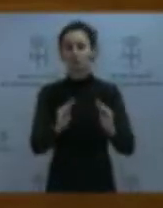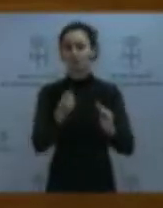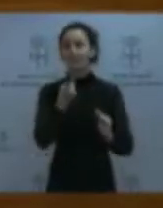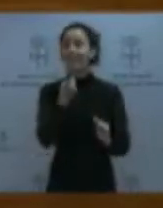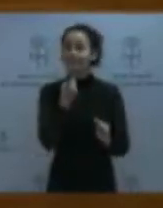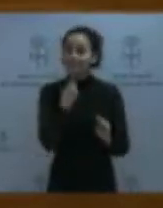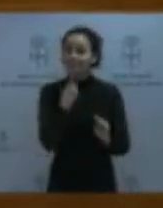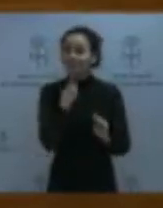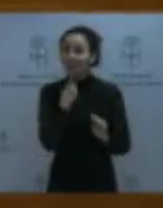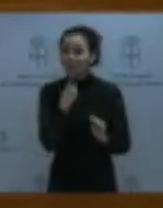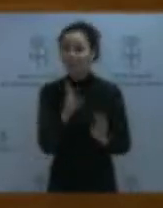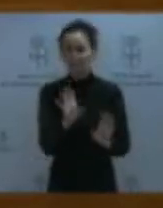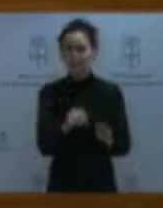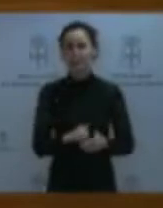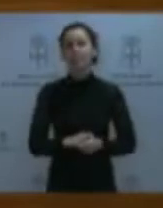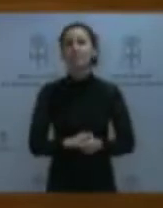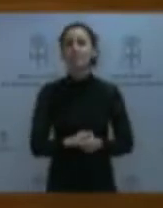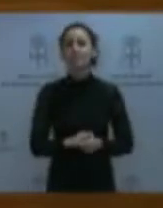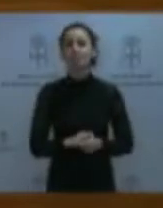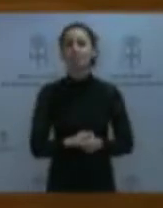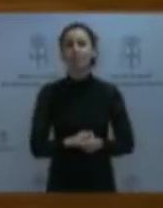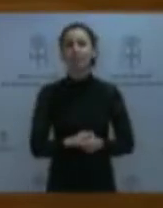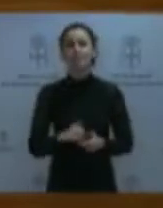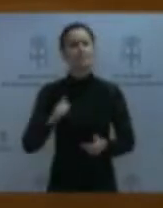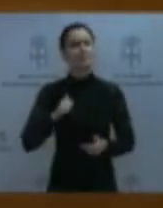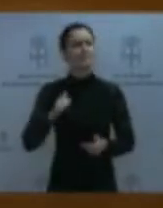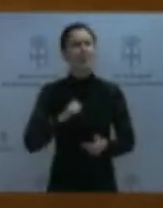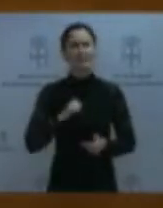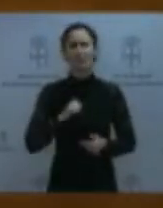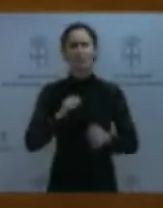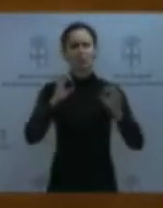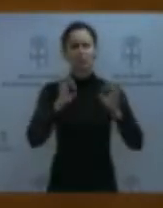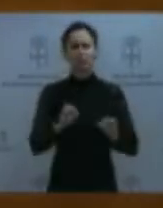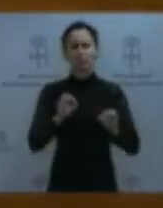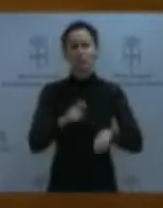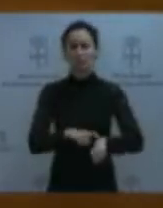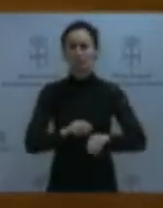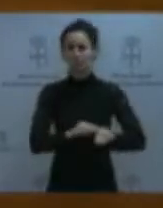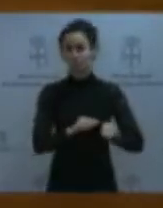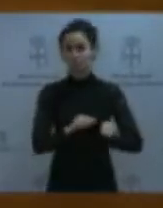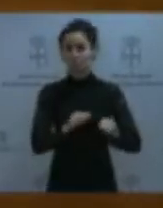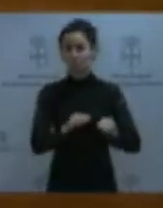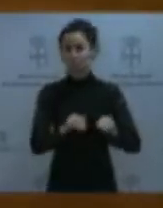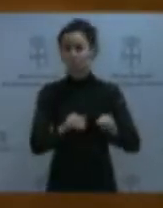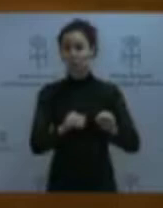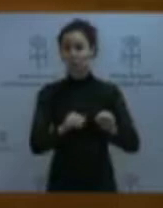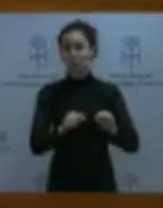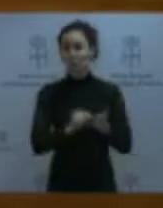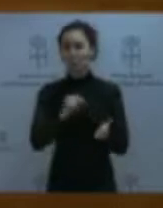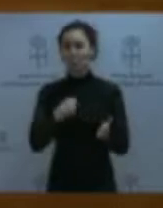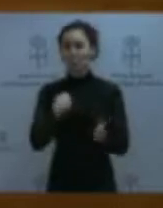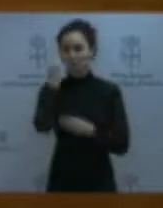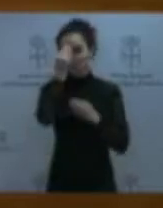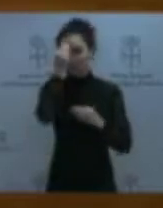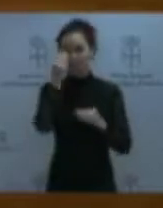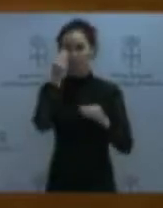majestático, y de la voluntad que tiene de aprovechar al máximo ese tiempo. Inmediatamente pensé en aquella proclama que se le atribuye